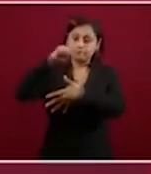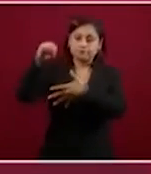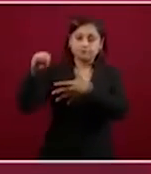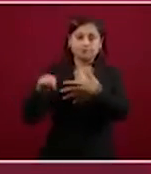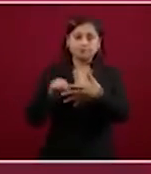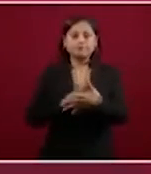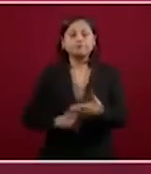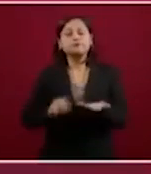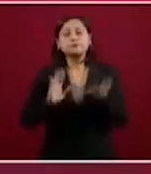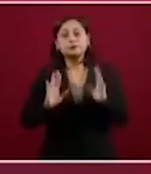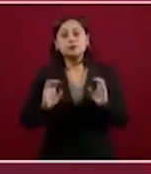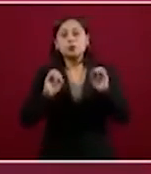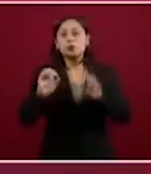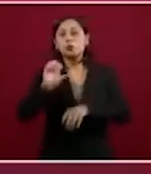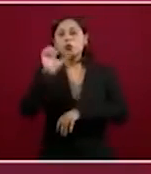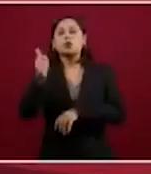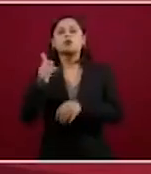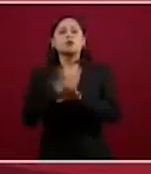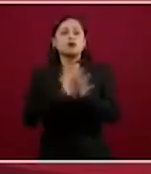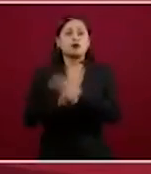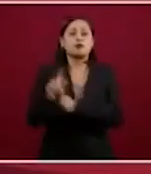del mundo, el caso de Trotsky.